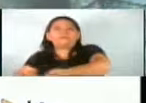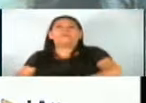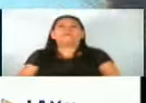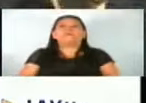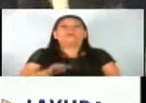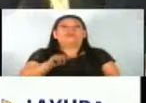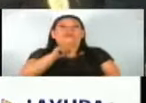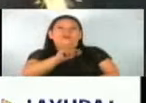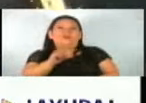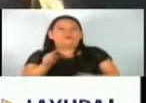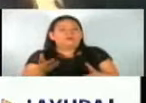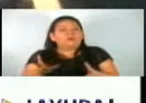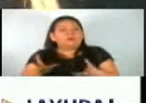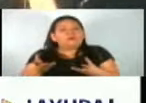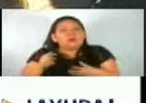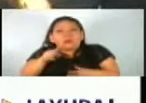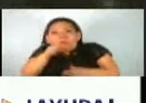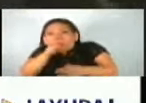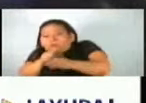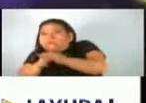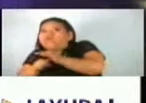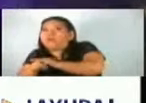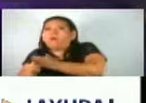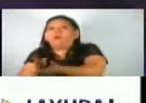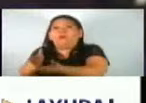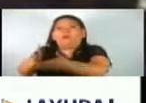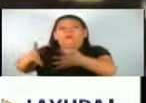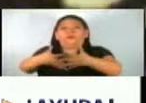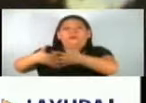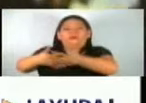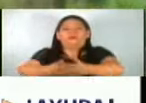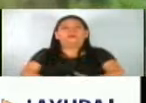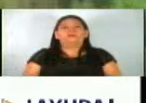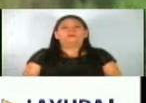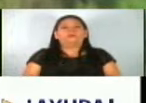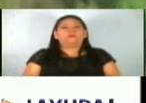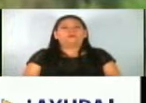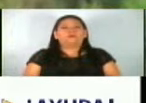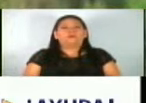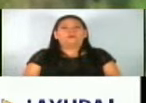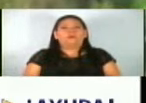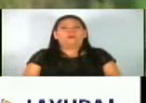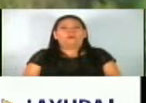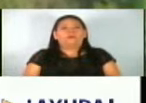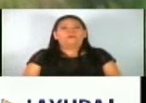que pretenden llegar por esta ruta de manera ilegal a los Estados Unidos.